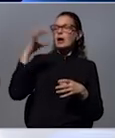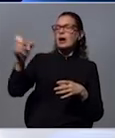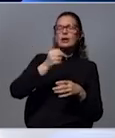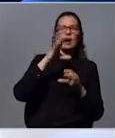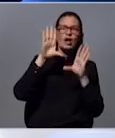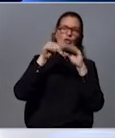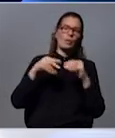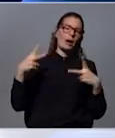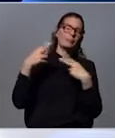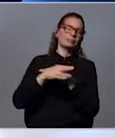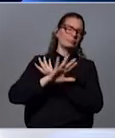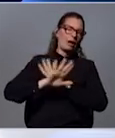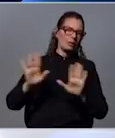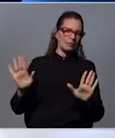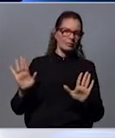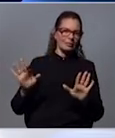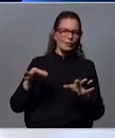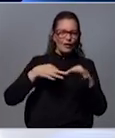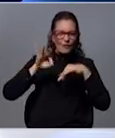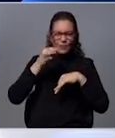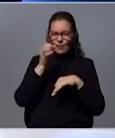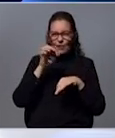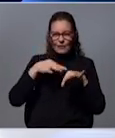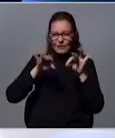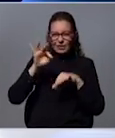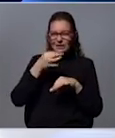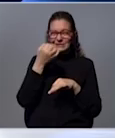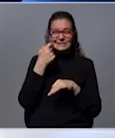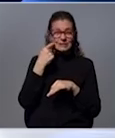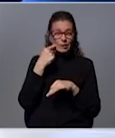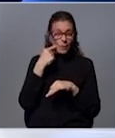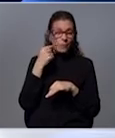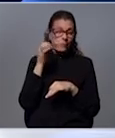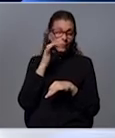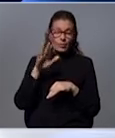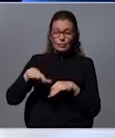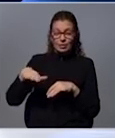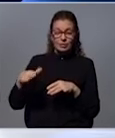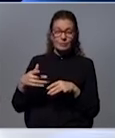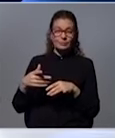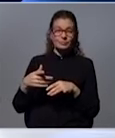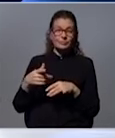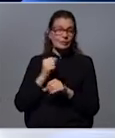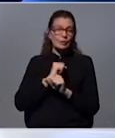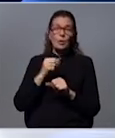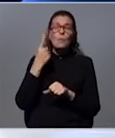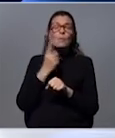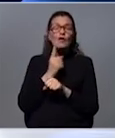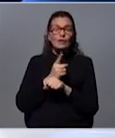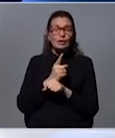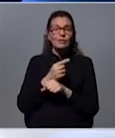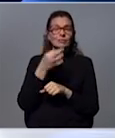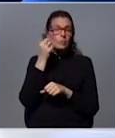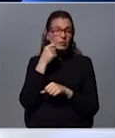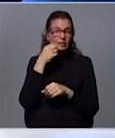tráfico en esto que es como vender chicles a los chiquilines estuviera prohibido vender chicles porque fueran nocivos así